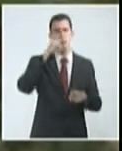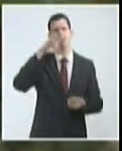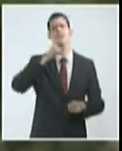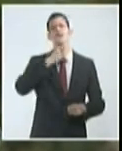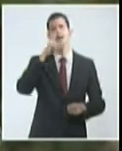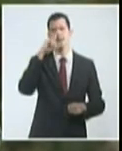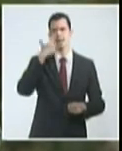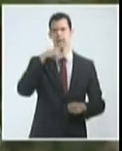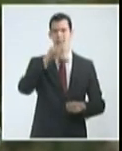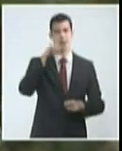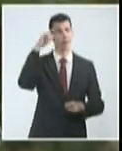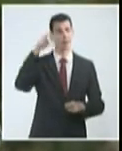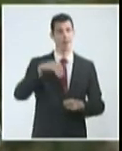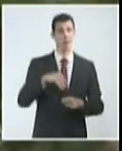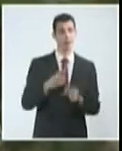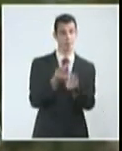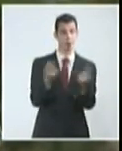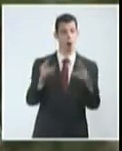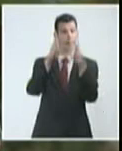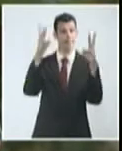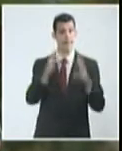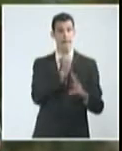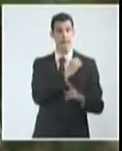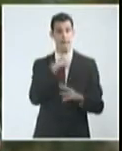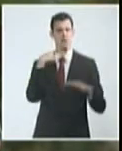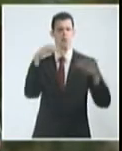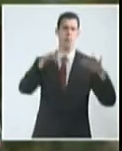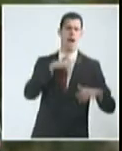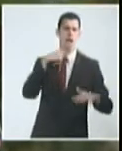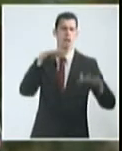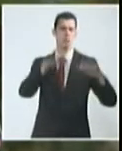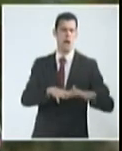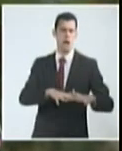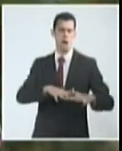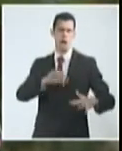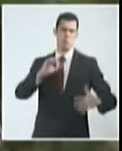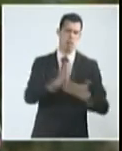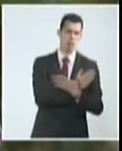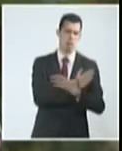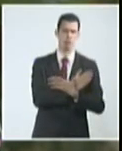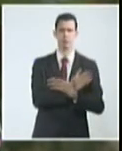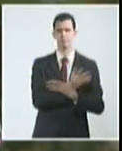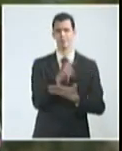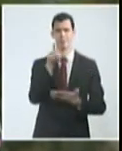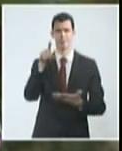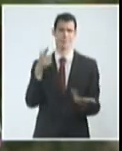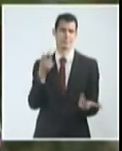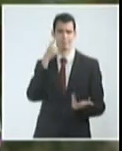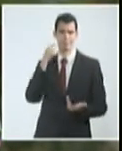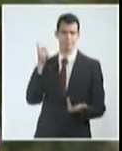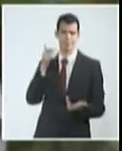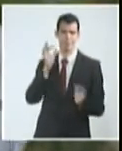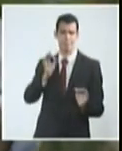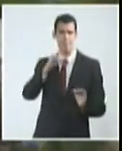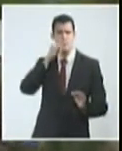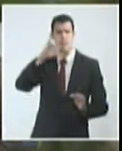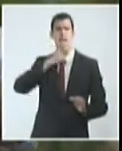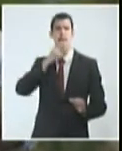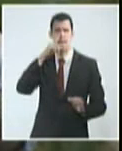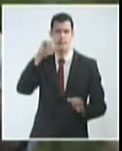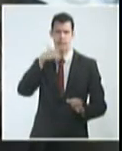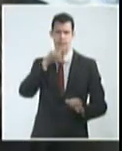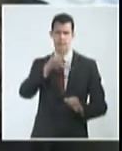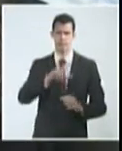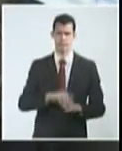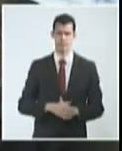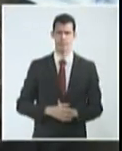quisieron masacrar, por explicarlo de alguna manera. El hecho de que en medio de toda esta